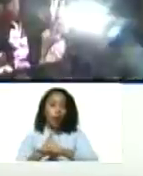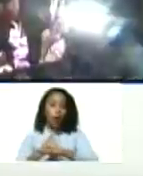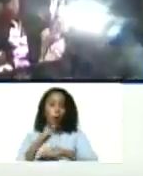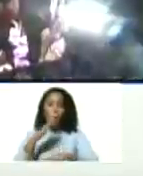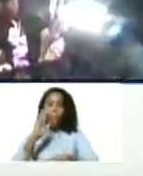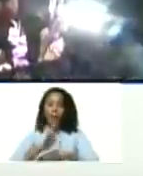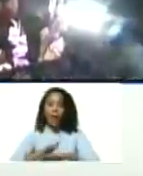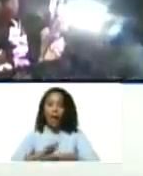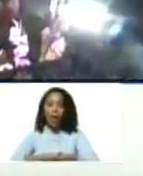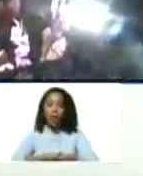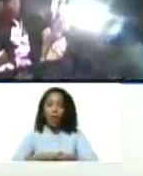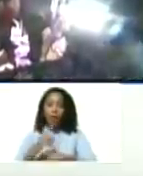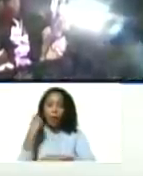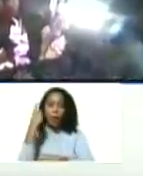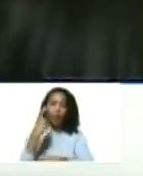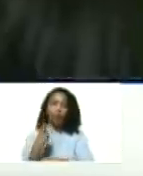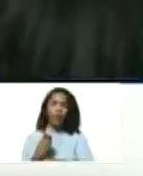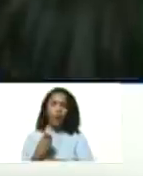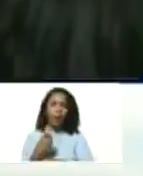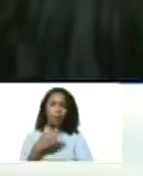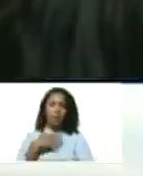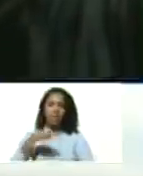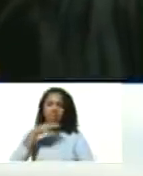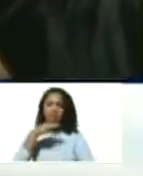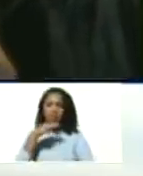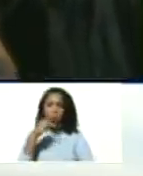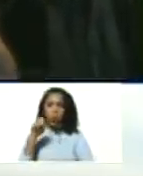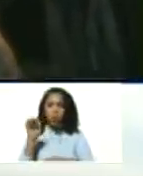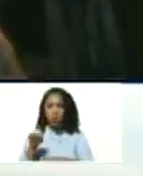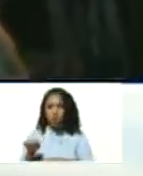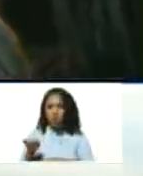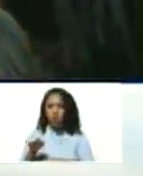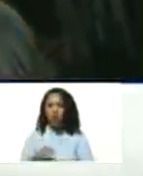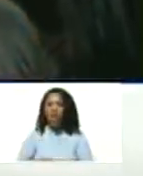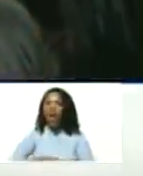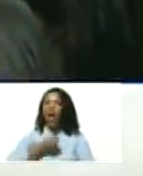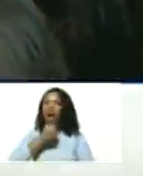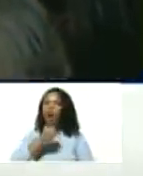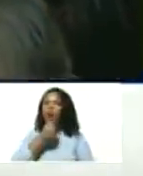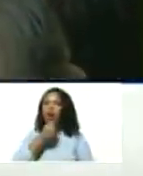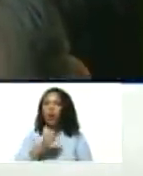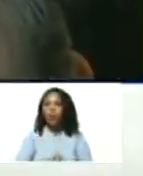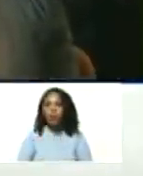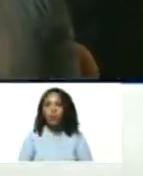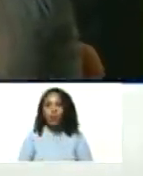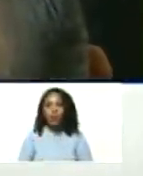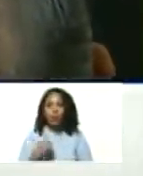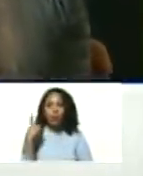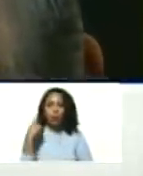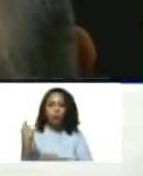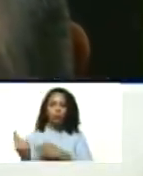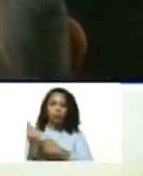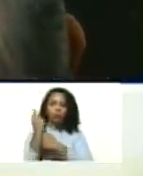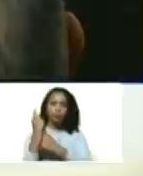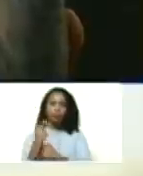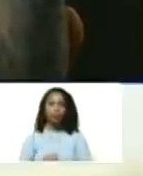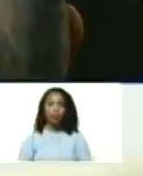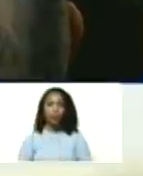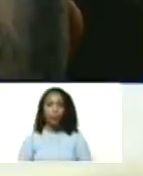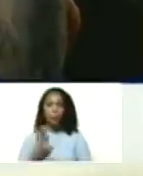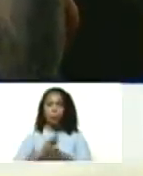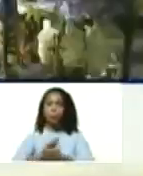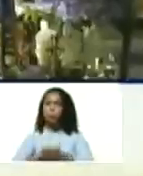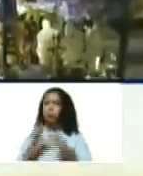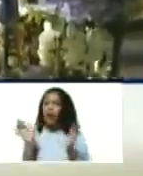nieto mío muy chiquitito abuelo me preguntaba el abuelo porque